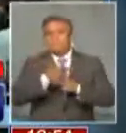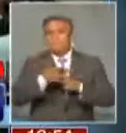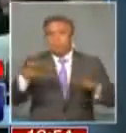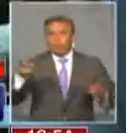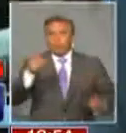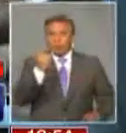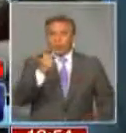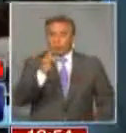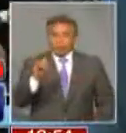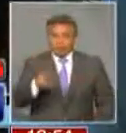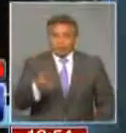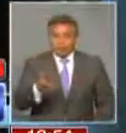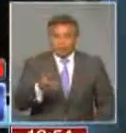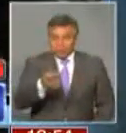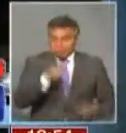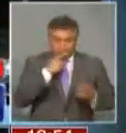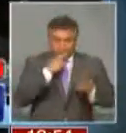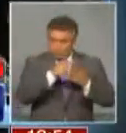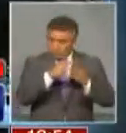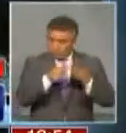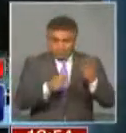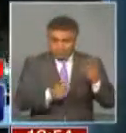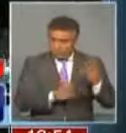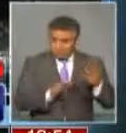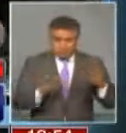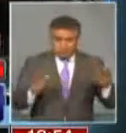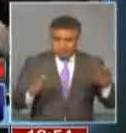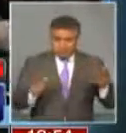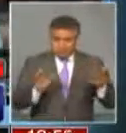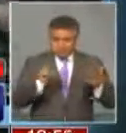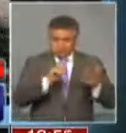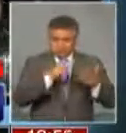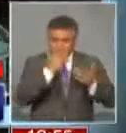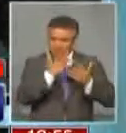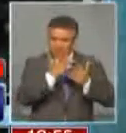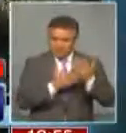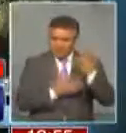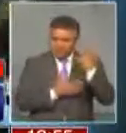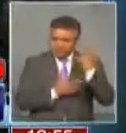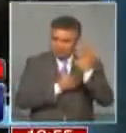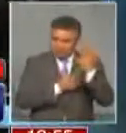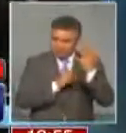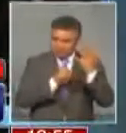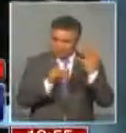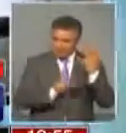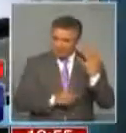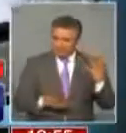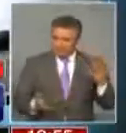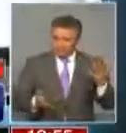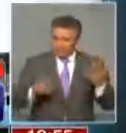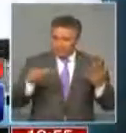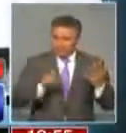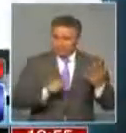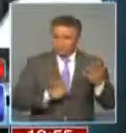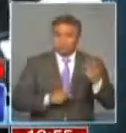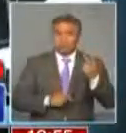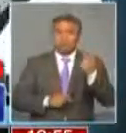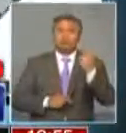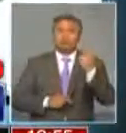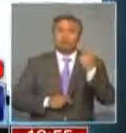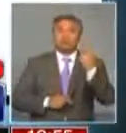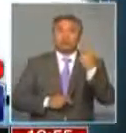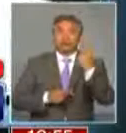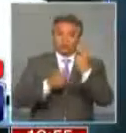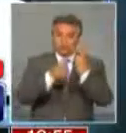la UDI, son contados con los dedos de, ni siquiera con los dedos de una mano, con dos dedos de